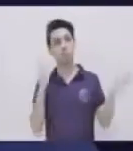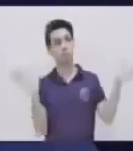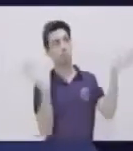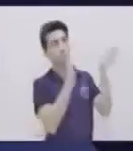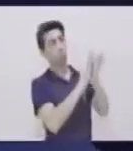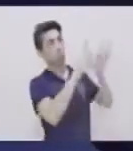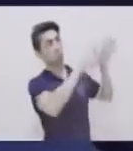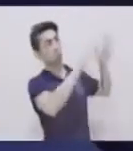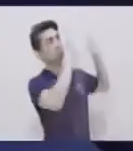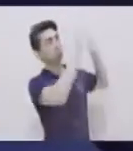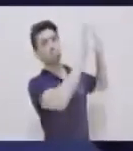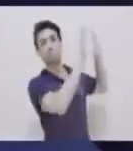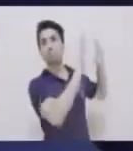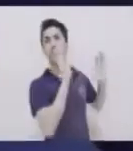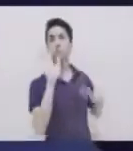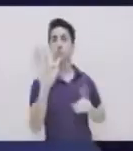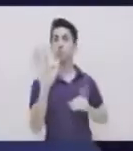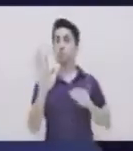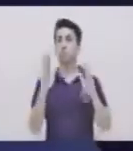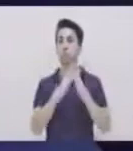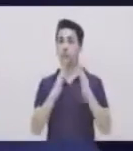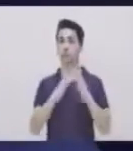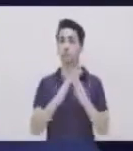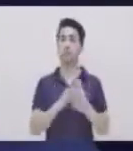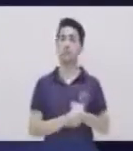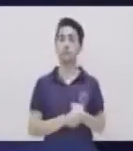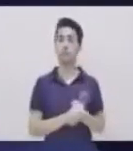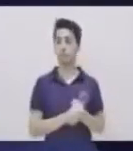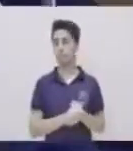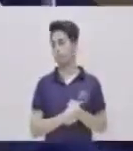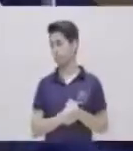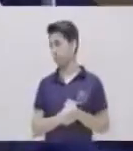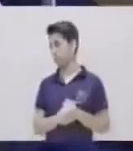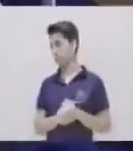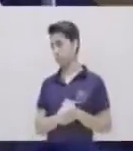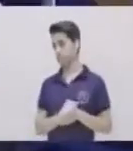colocar en una pared de tu casa. Sería bonito.